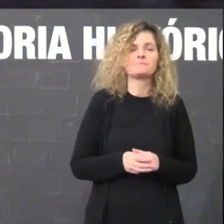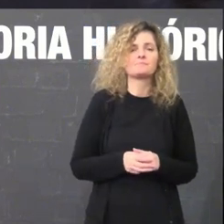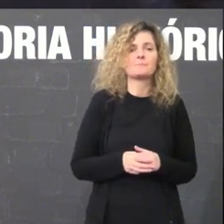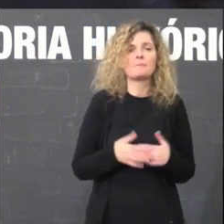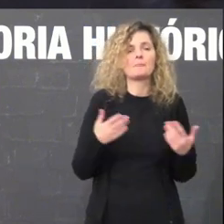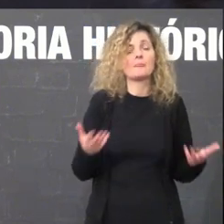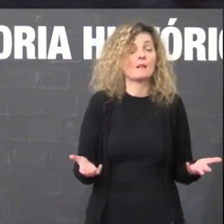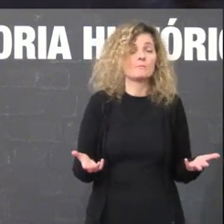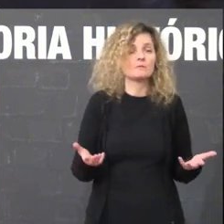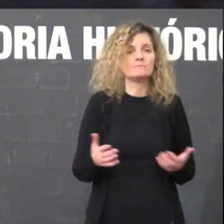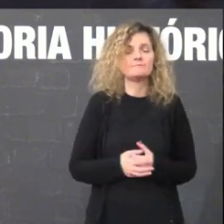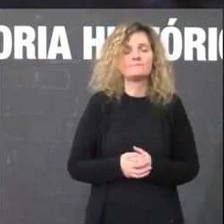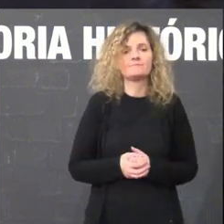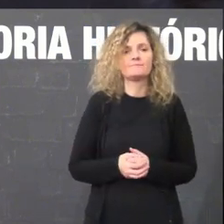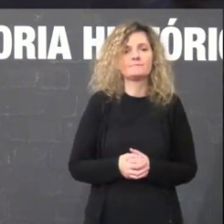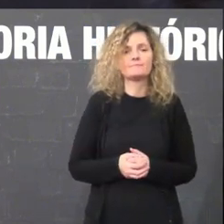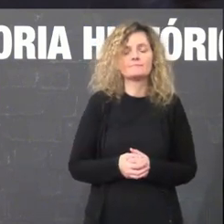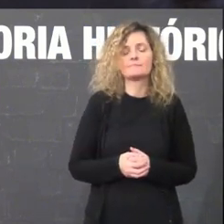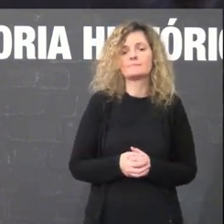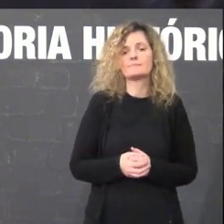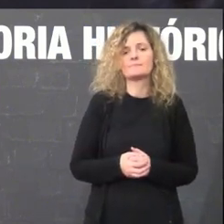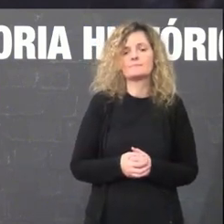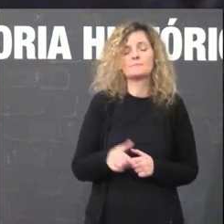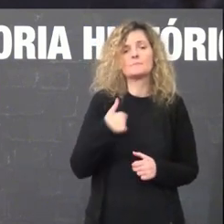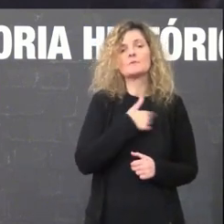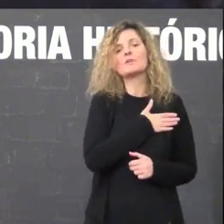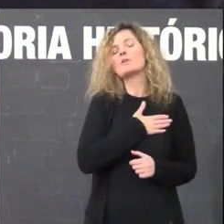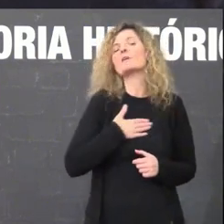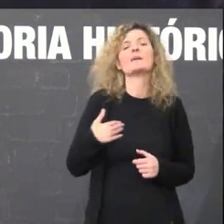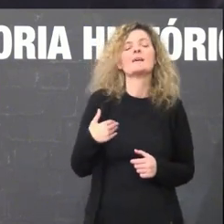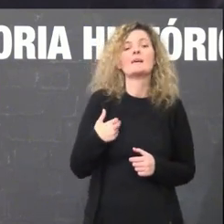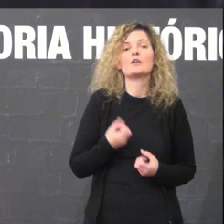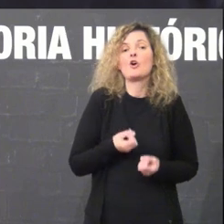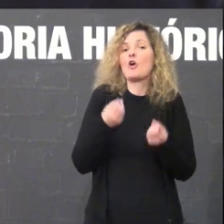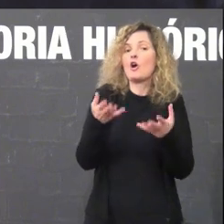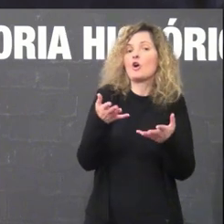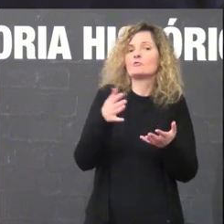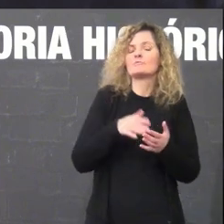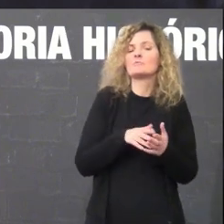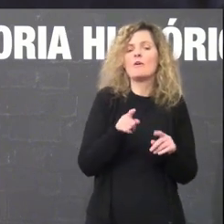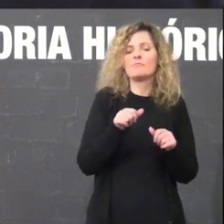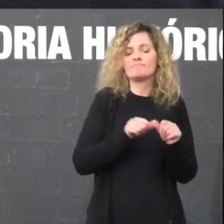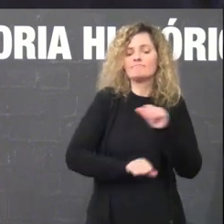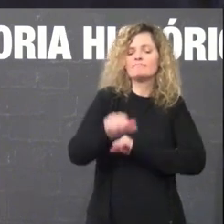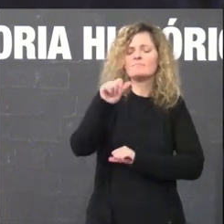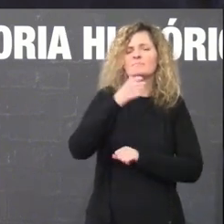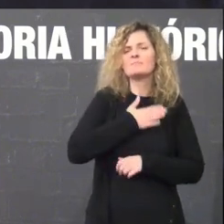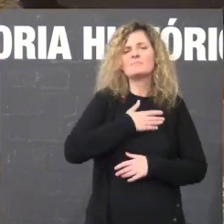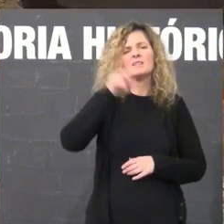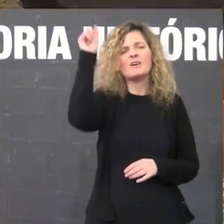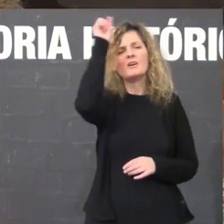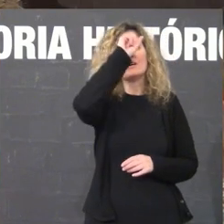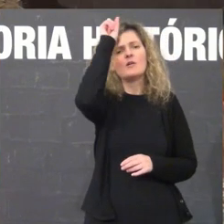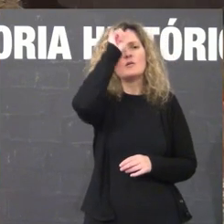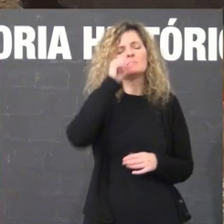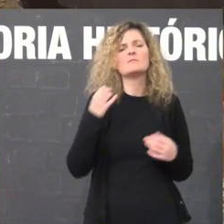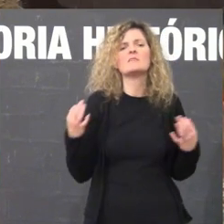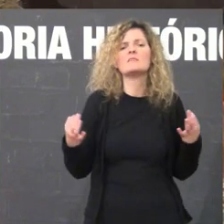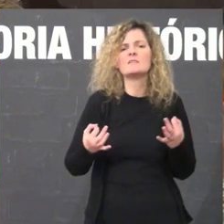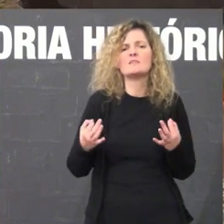y bueno lo que lo que yo quería contar a raíz de todo esto es que mi opinión